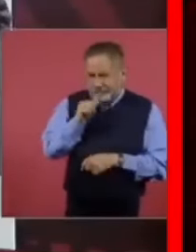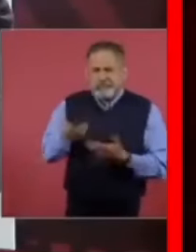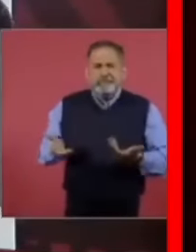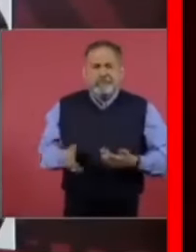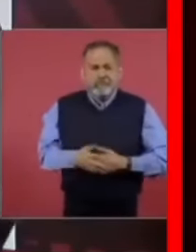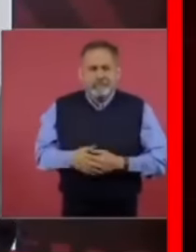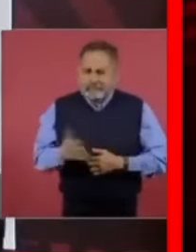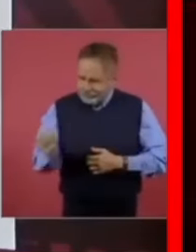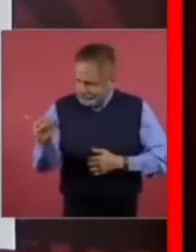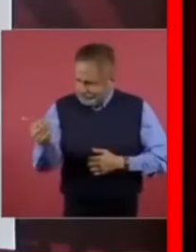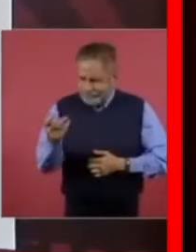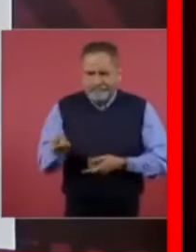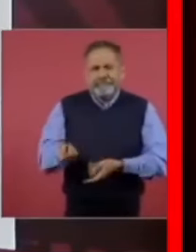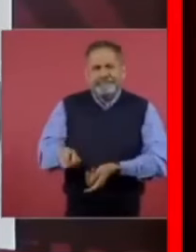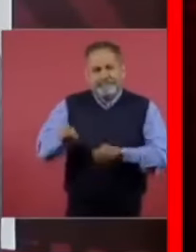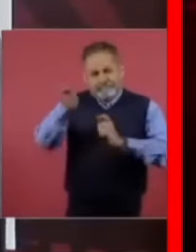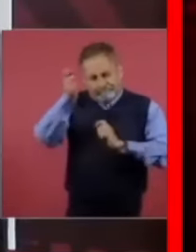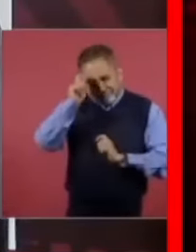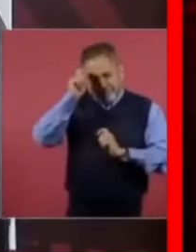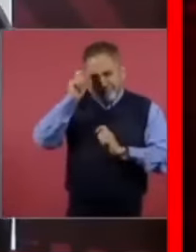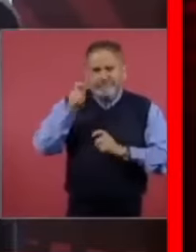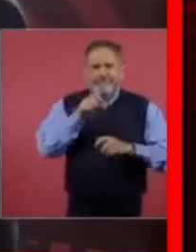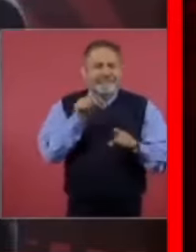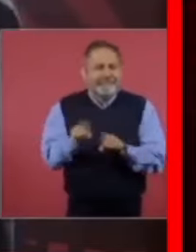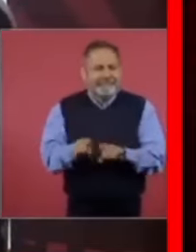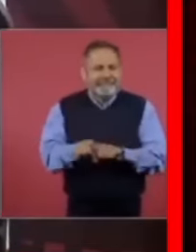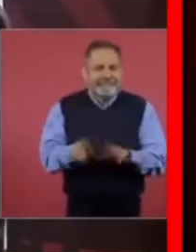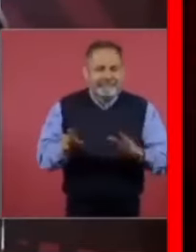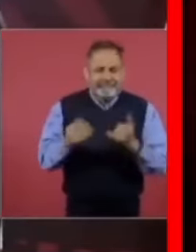pidió la gorra para que